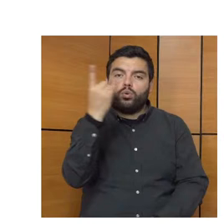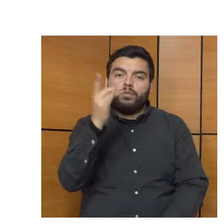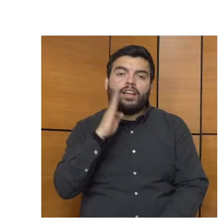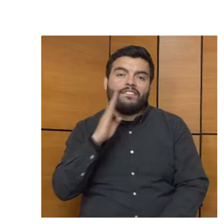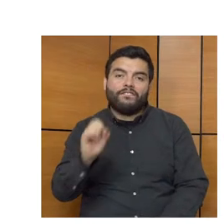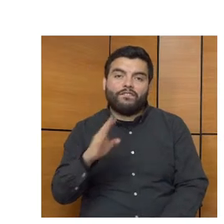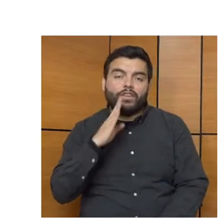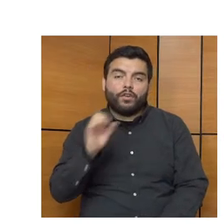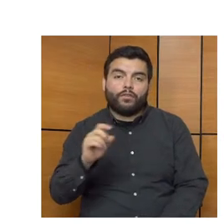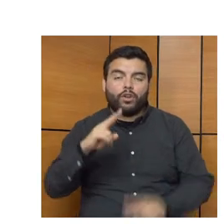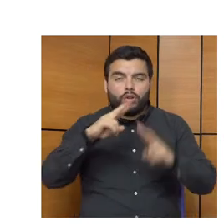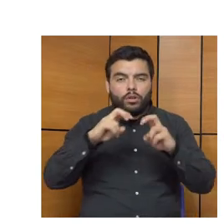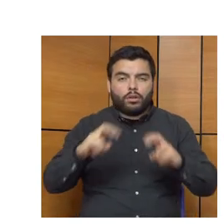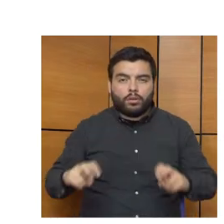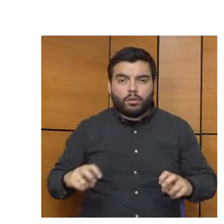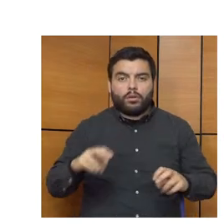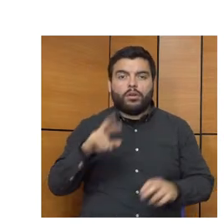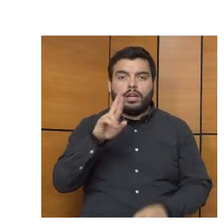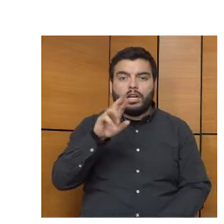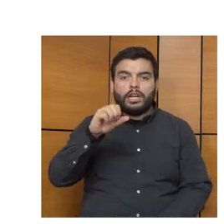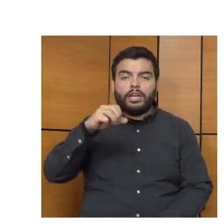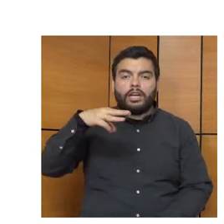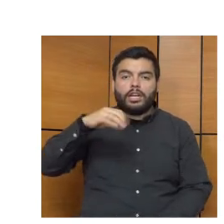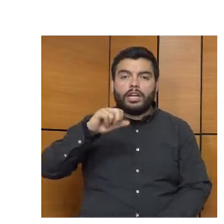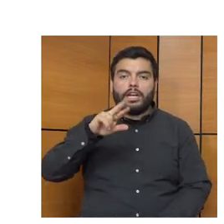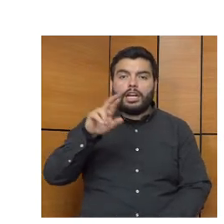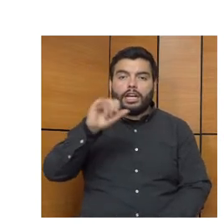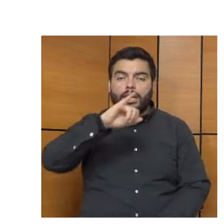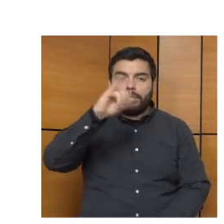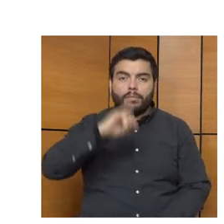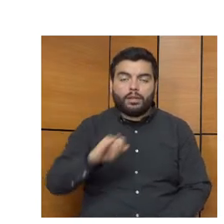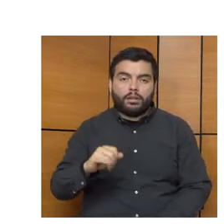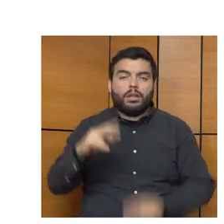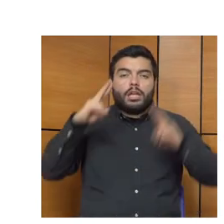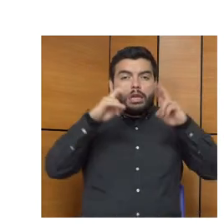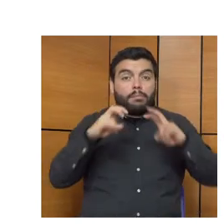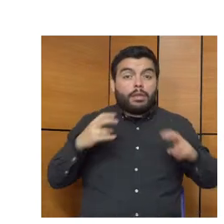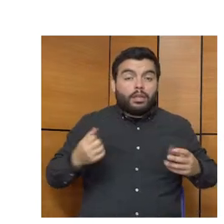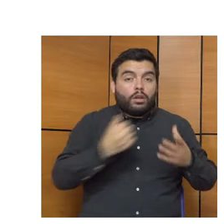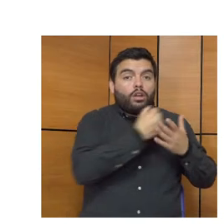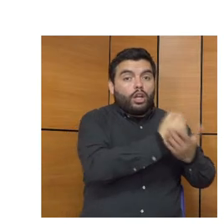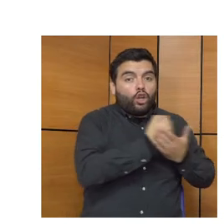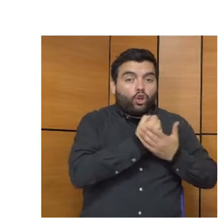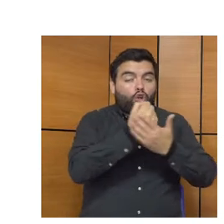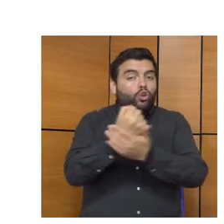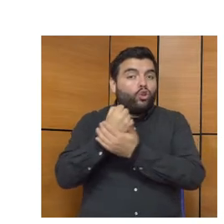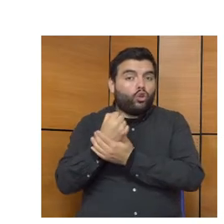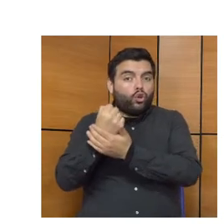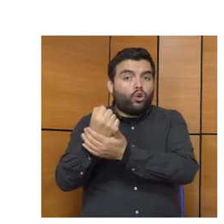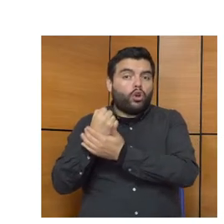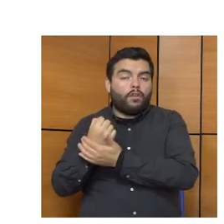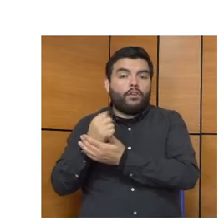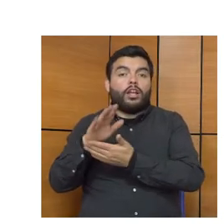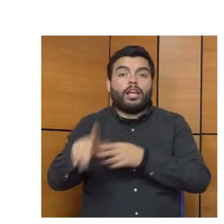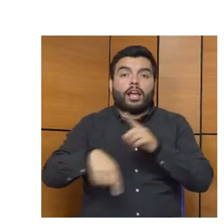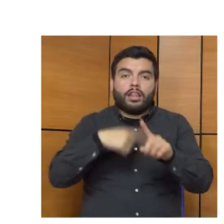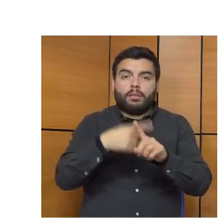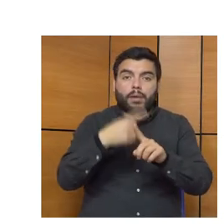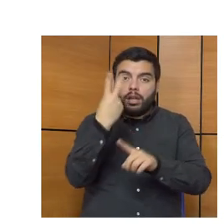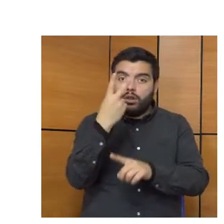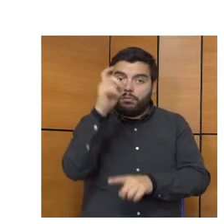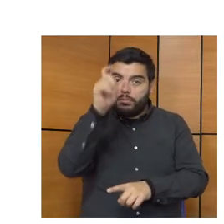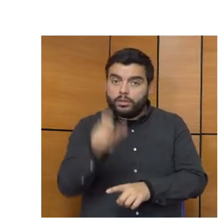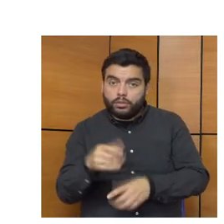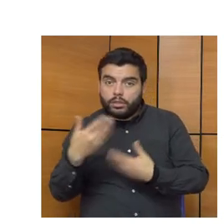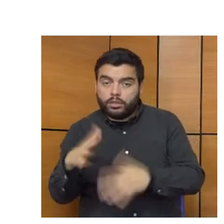doctora Muriel Ramírez, de la Universidad Católica del Norte, y como investigadores colaboradores del equipo está el doctor Arena y el doctor